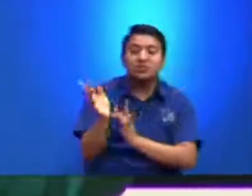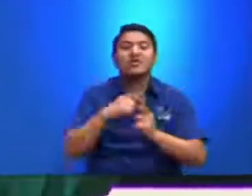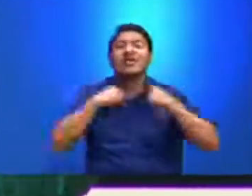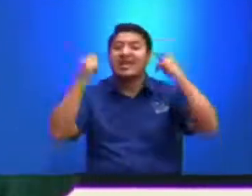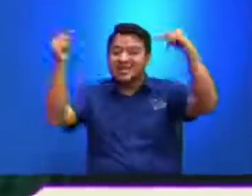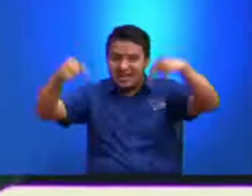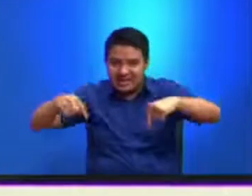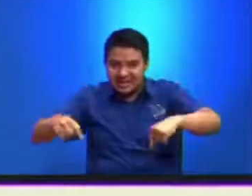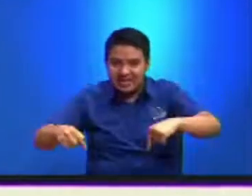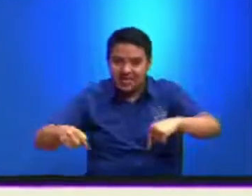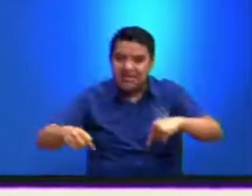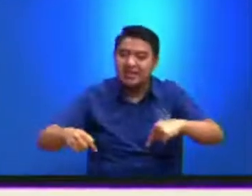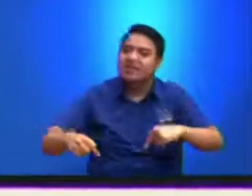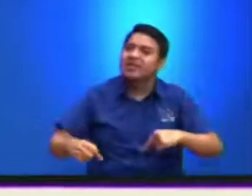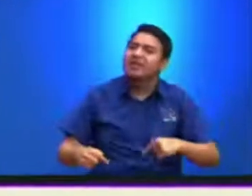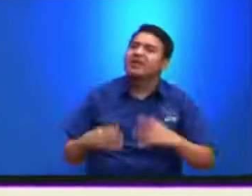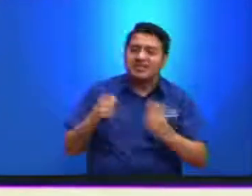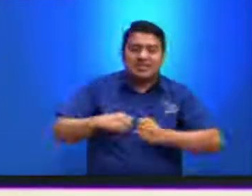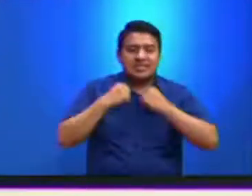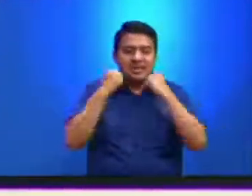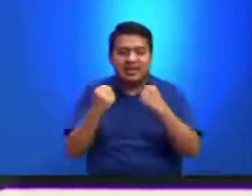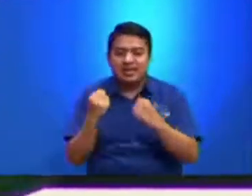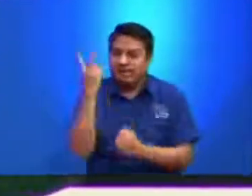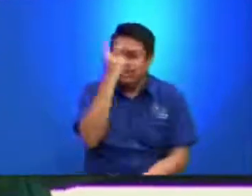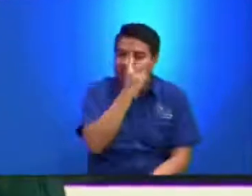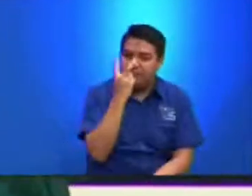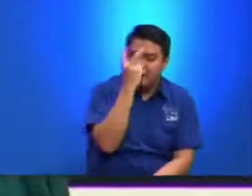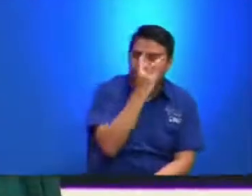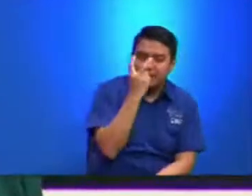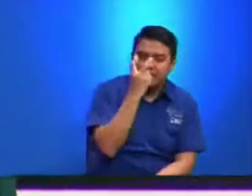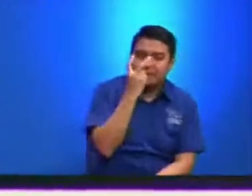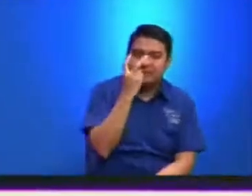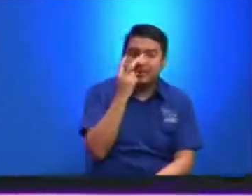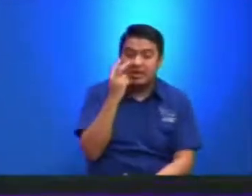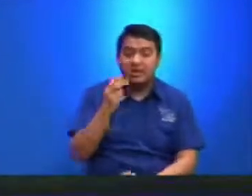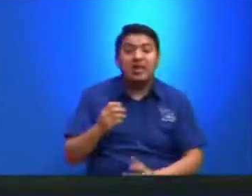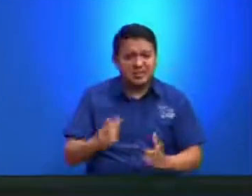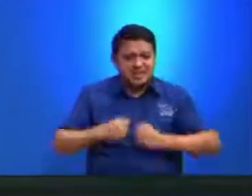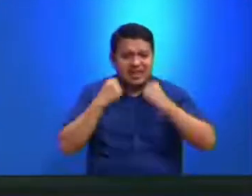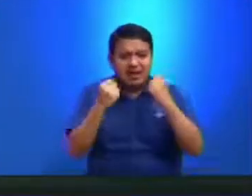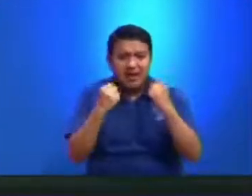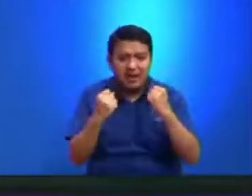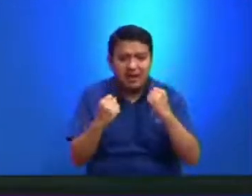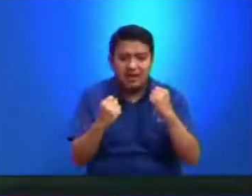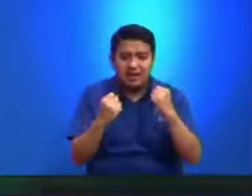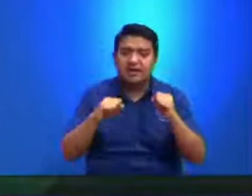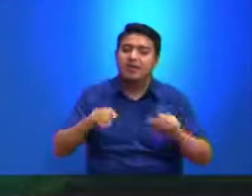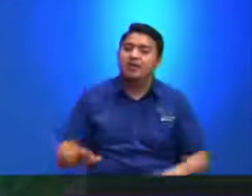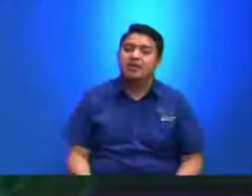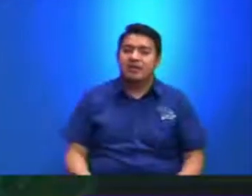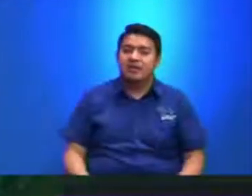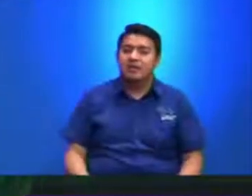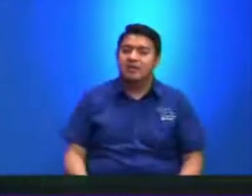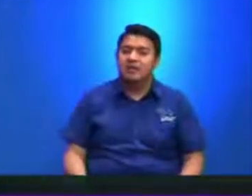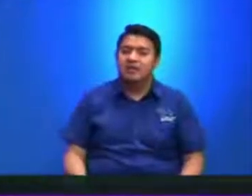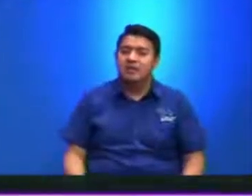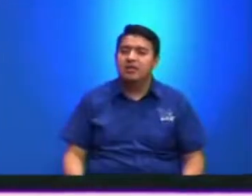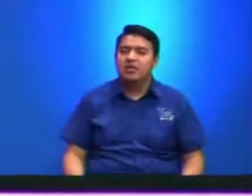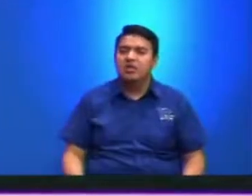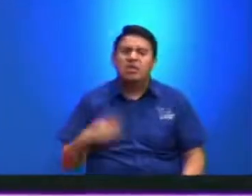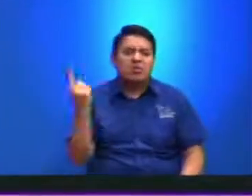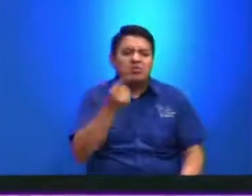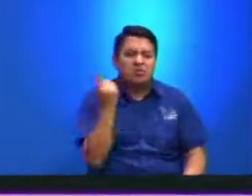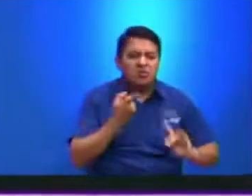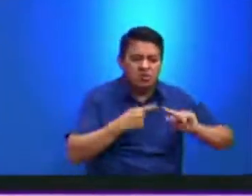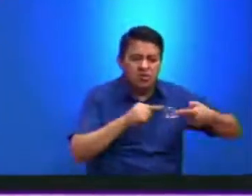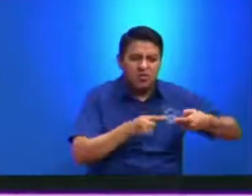sí, sanando, Señor, enfermedades de los ojos. Recíbelo, Jehová, recíbelo. Rafa está aquí sanando toda dolencia. Sube, Gilmar.